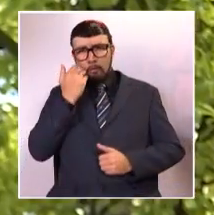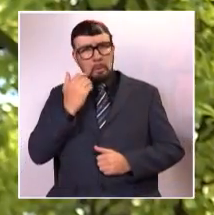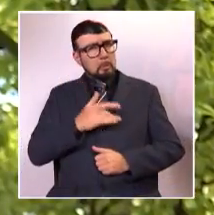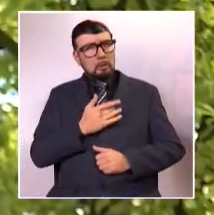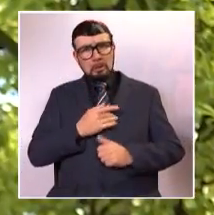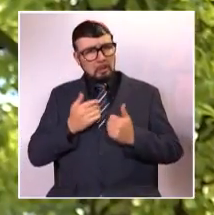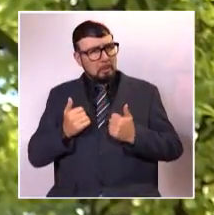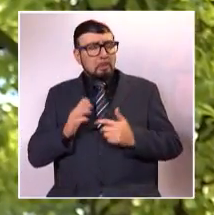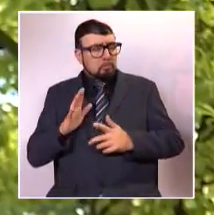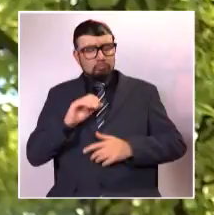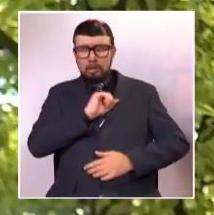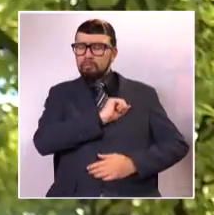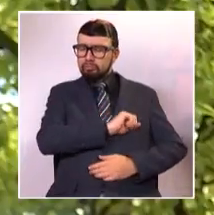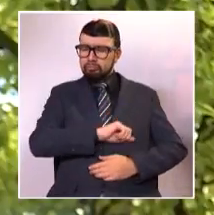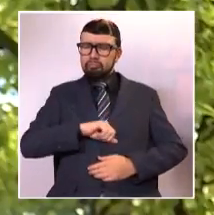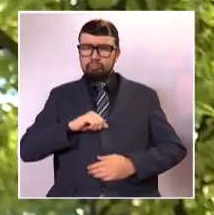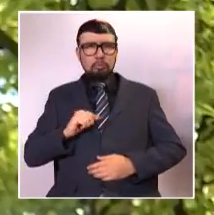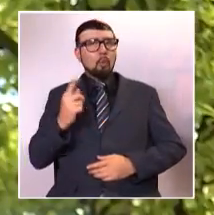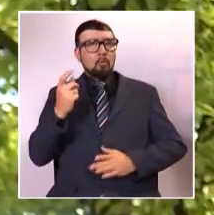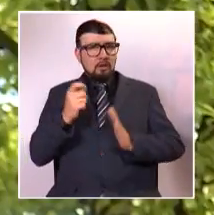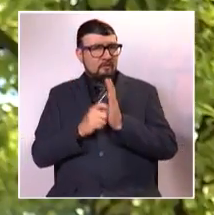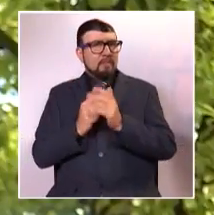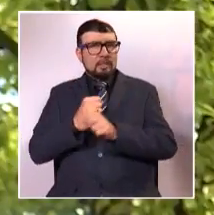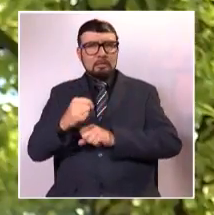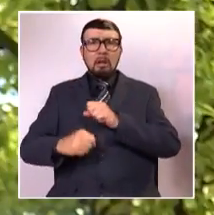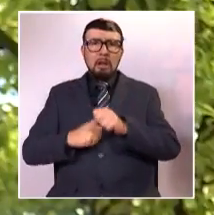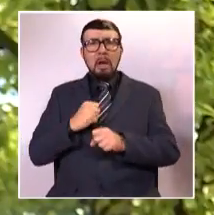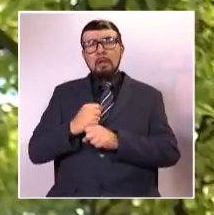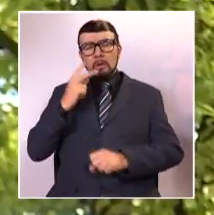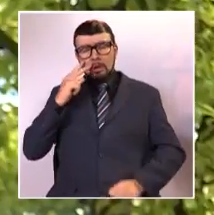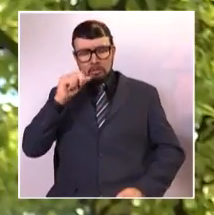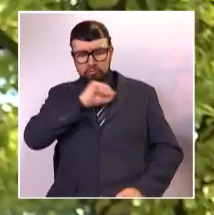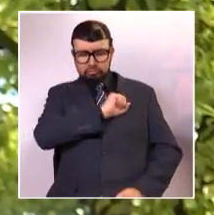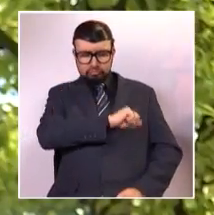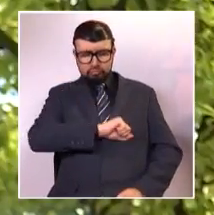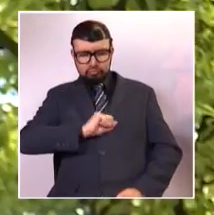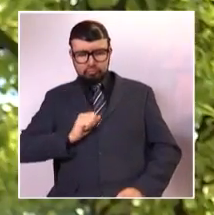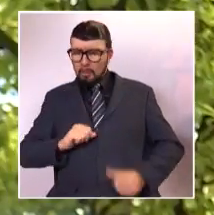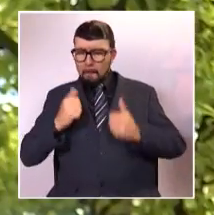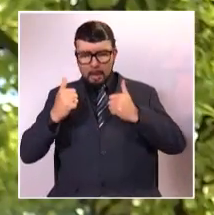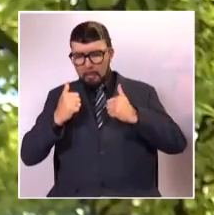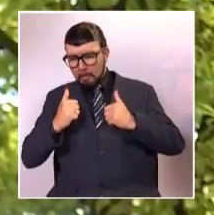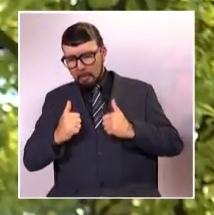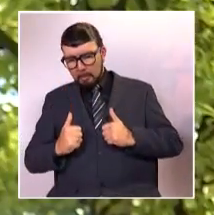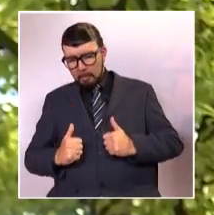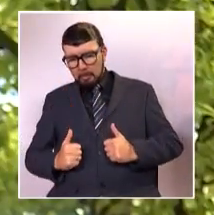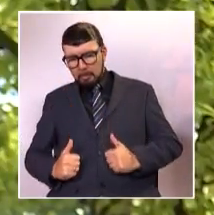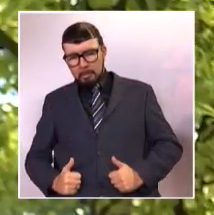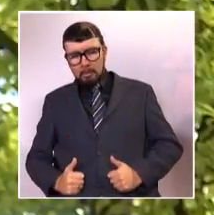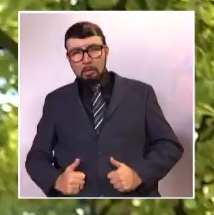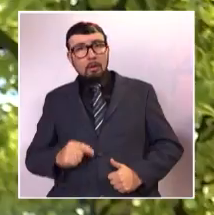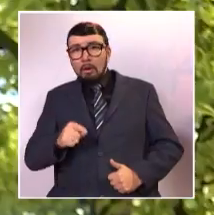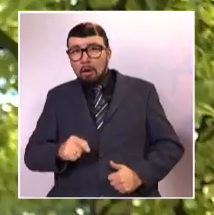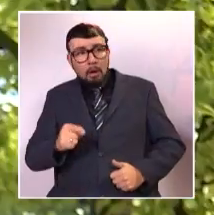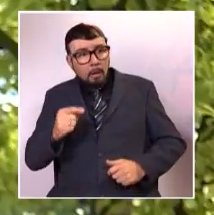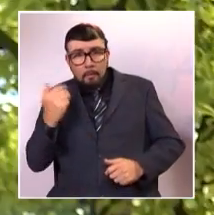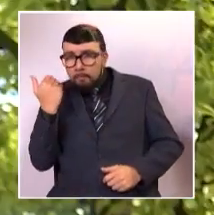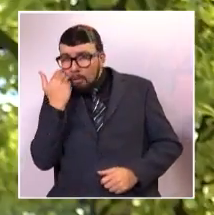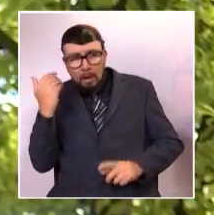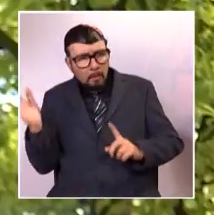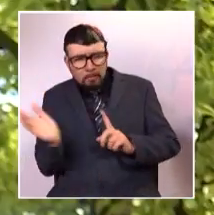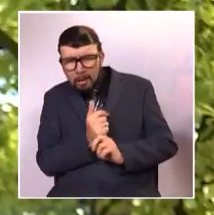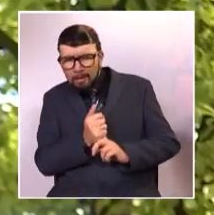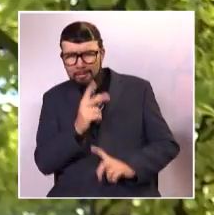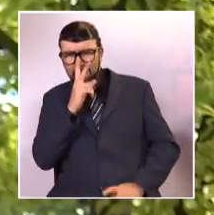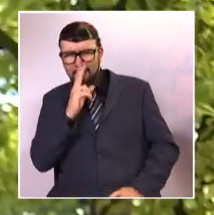hacer en lo posible una vez al año, ¿sí? Donde la persona tenga la oportunidad de no solamente le hagan una ecografía de